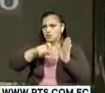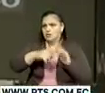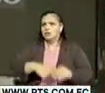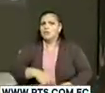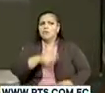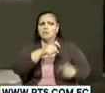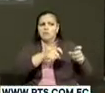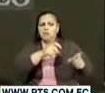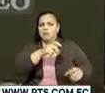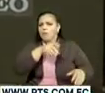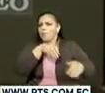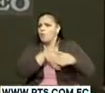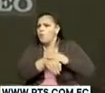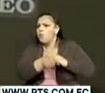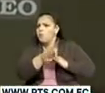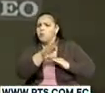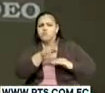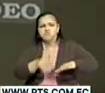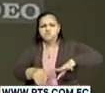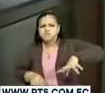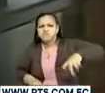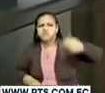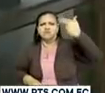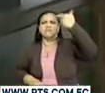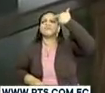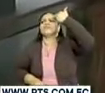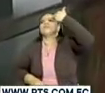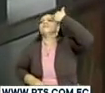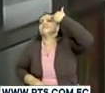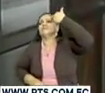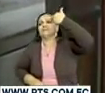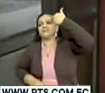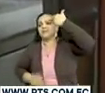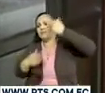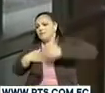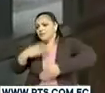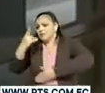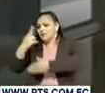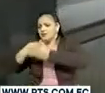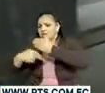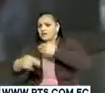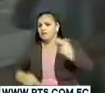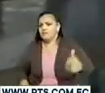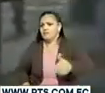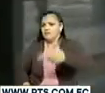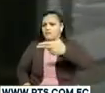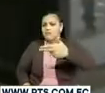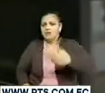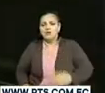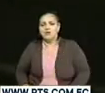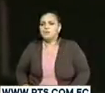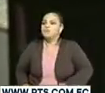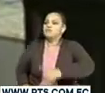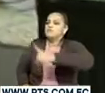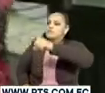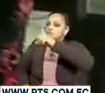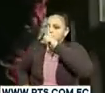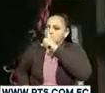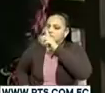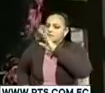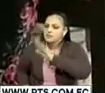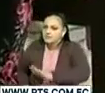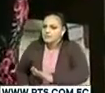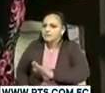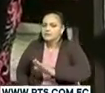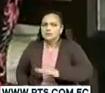a su negocio armados. Le apuntaron a la cabeza a él y a su hijo y les pidieron que colaboren mientras duraba el robo.